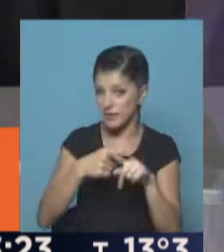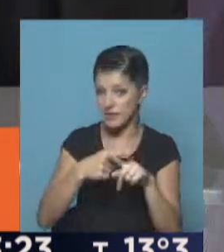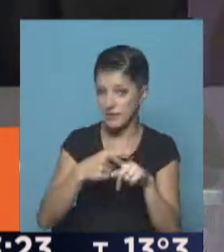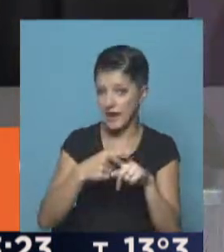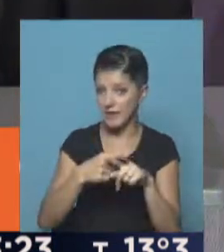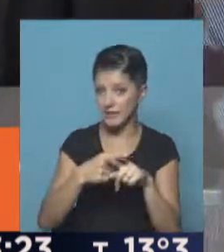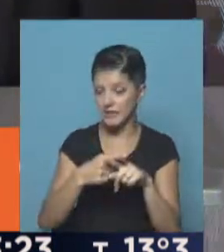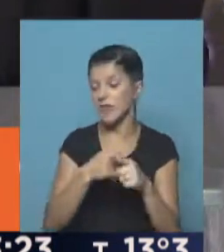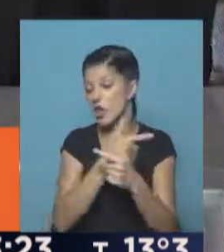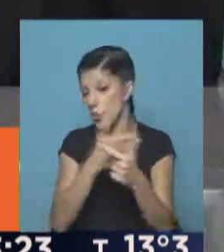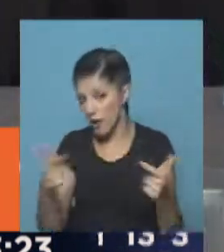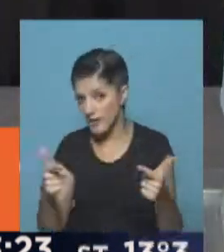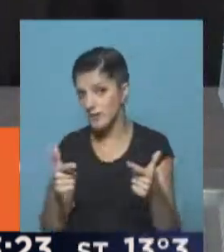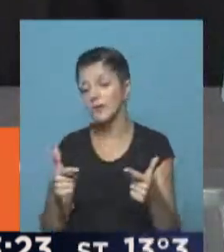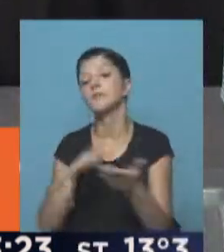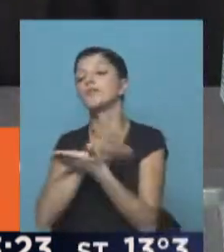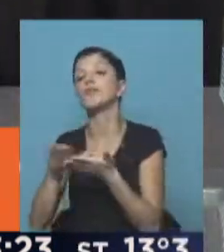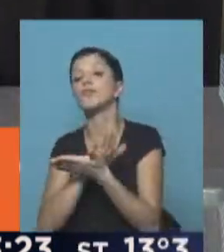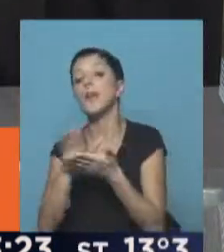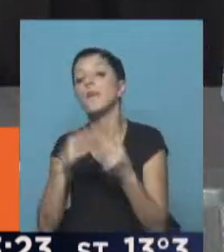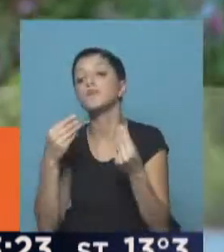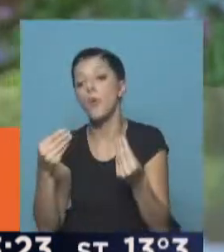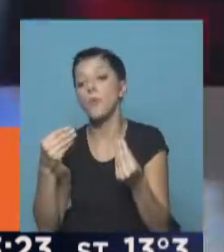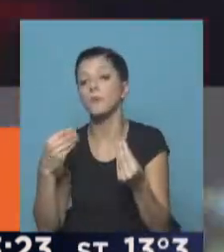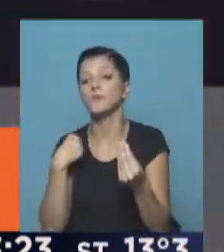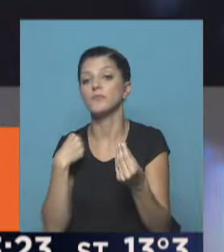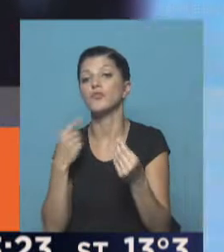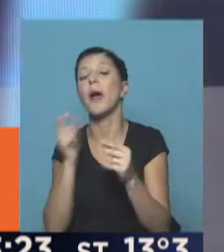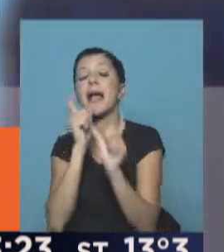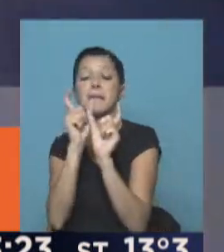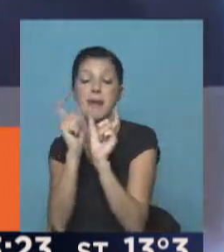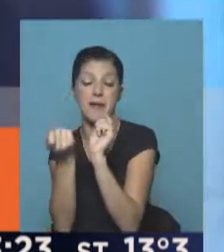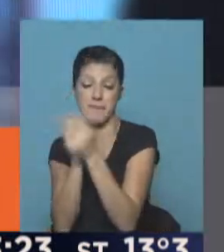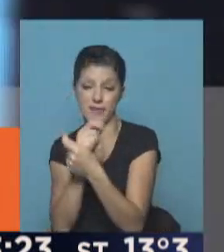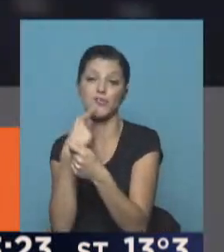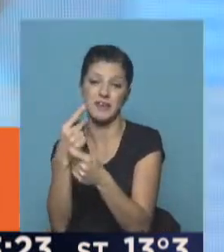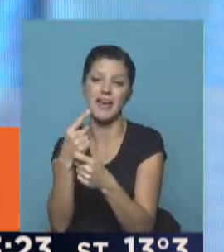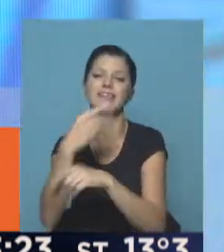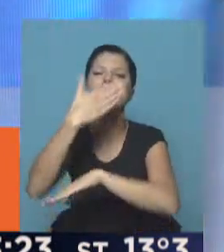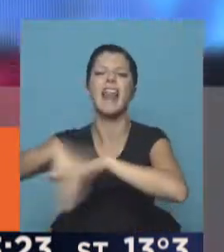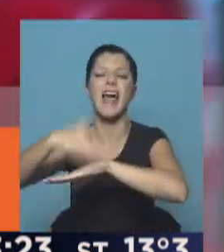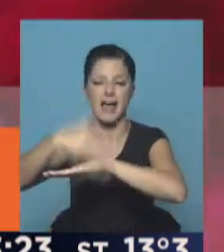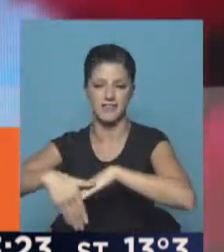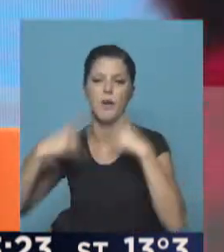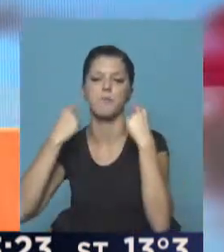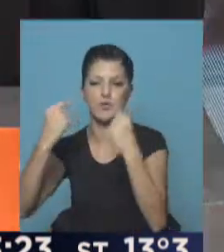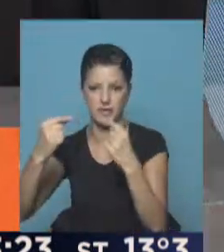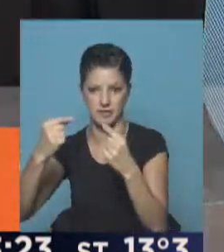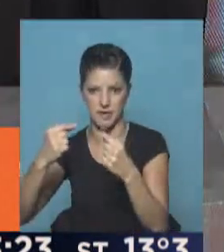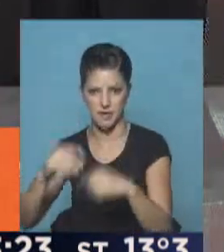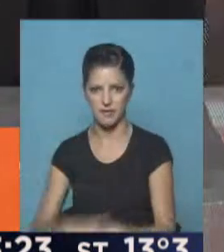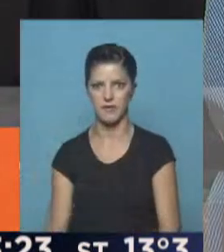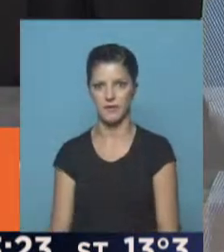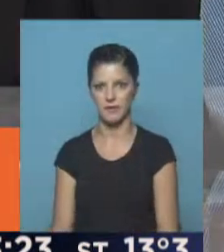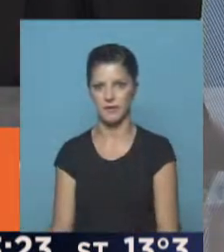términos institucionales, él dijo, se resuelve, yo le ajustaría el término, se plantea en las calles. Sí. Es decir, no es que se resuelva en las calles. Claro.